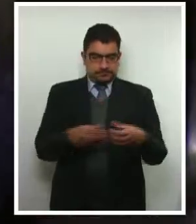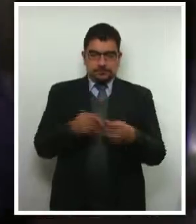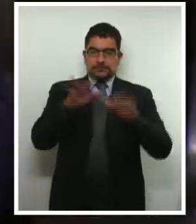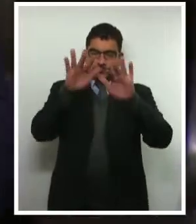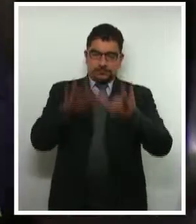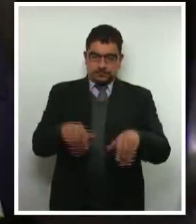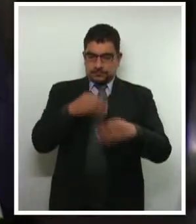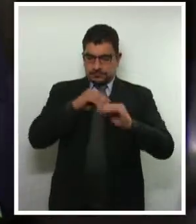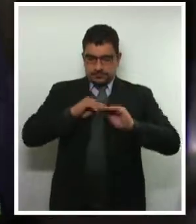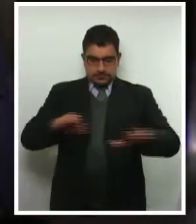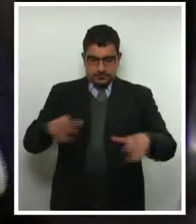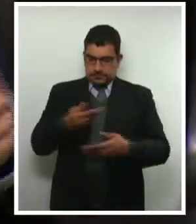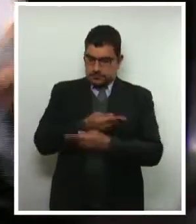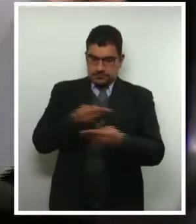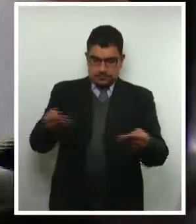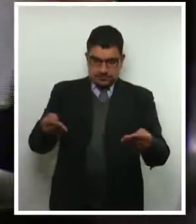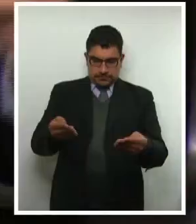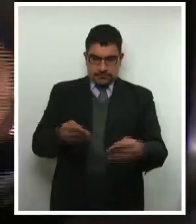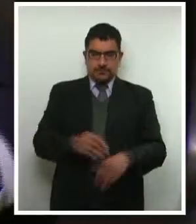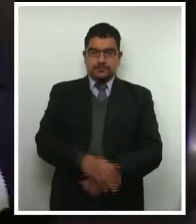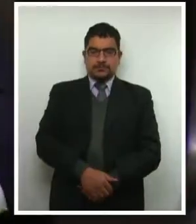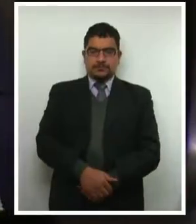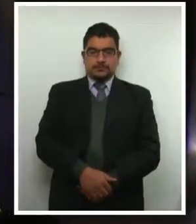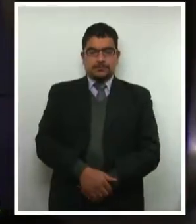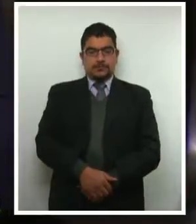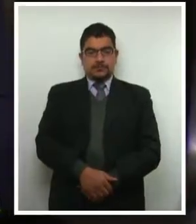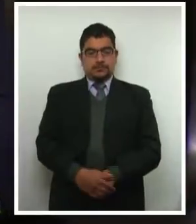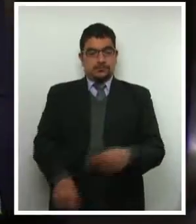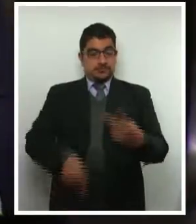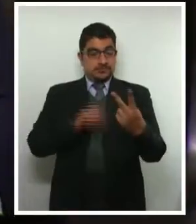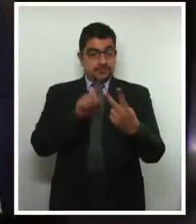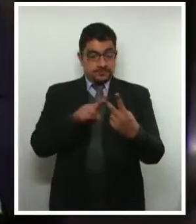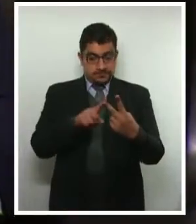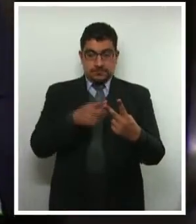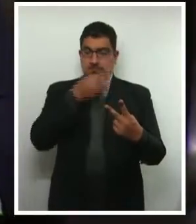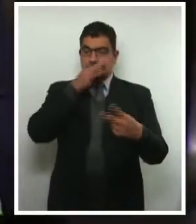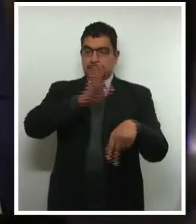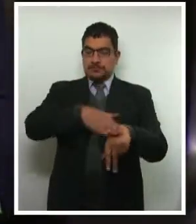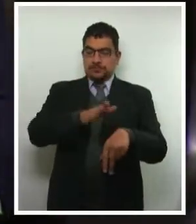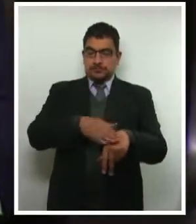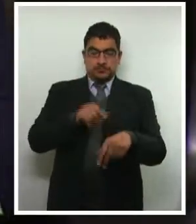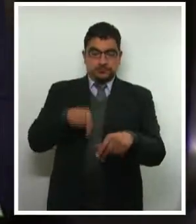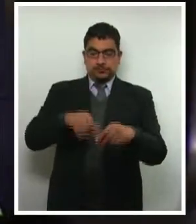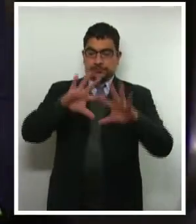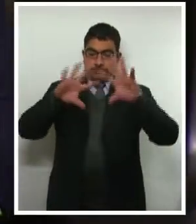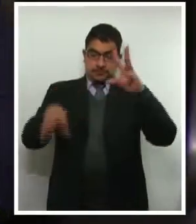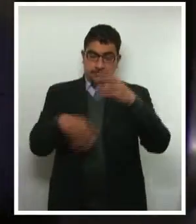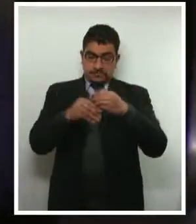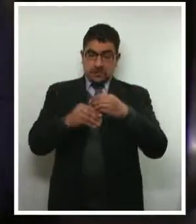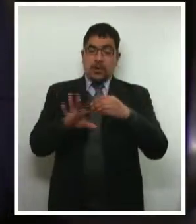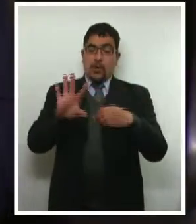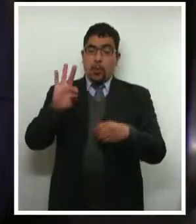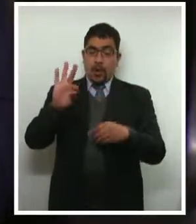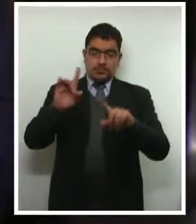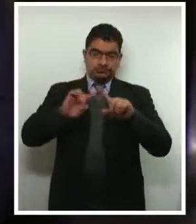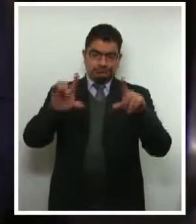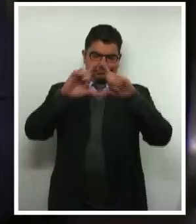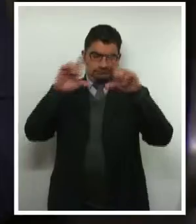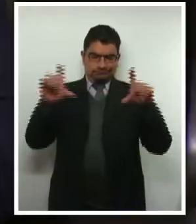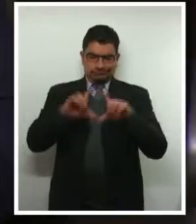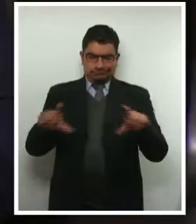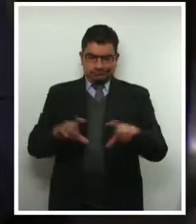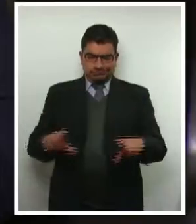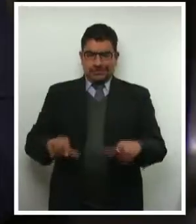ha distribuido. En segundo lugar, debo señalar que de estos 40